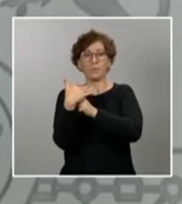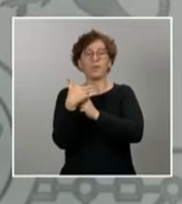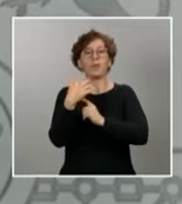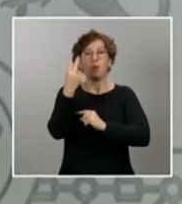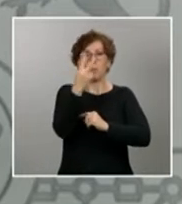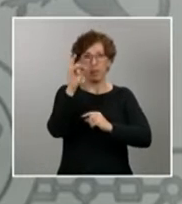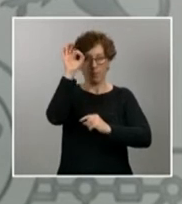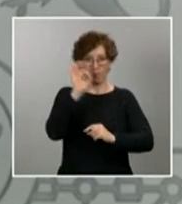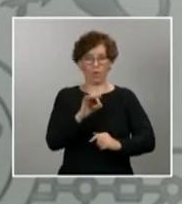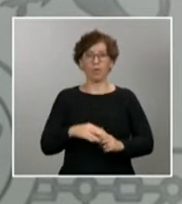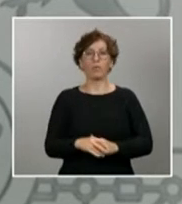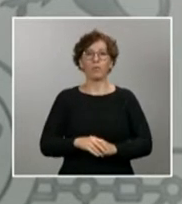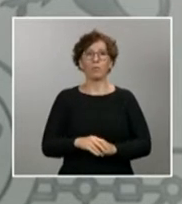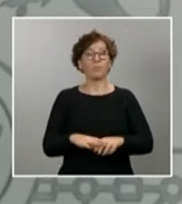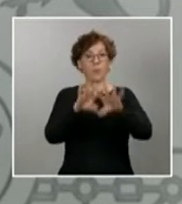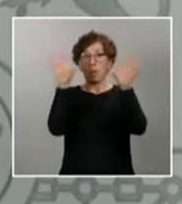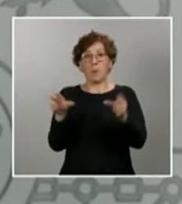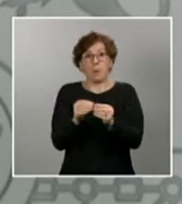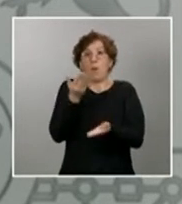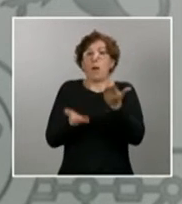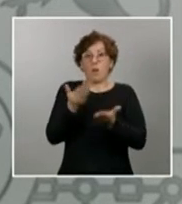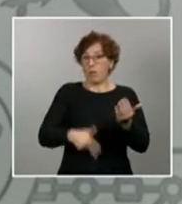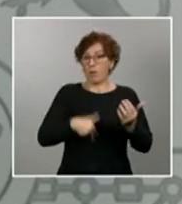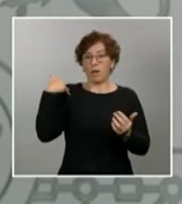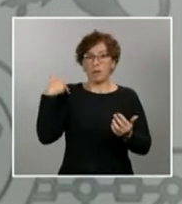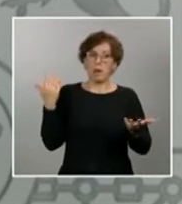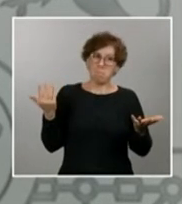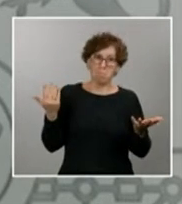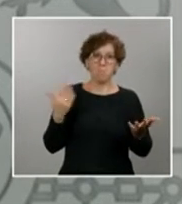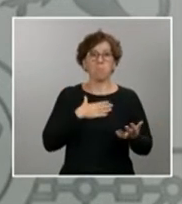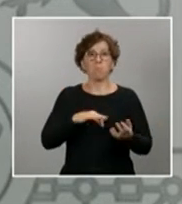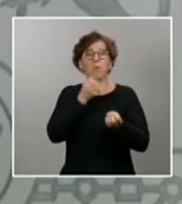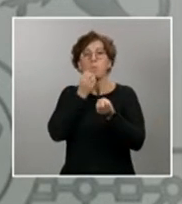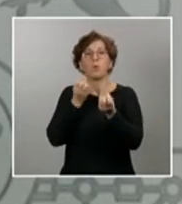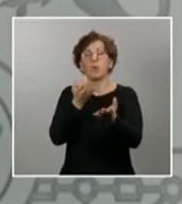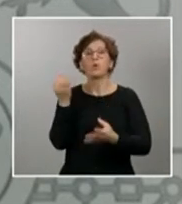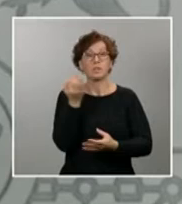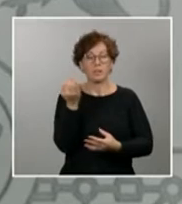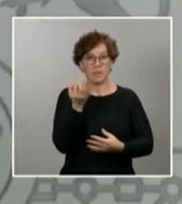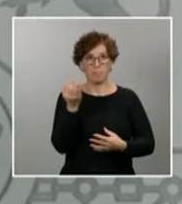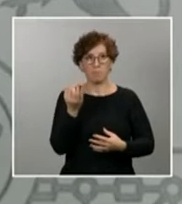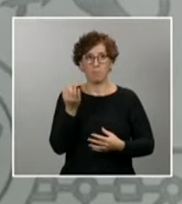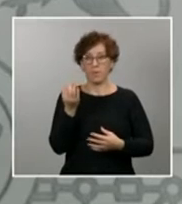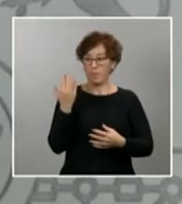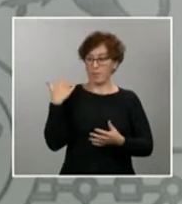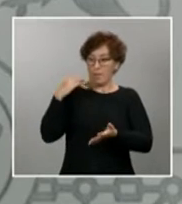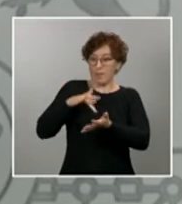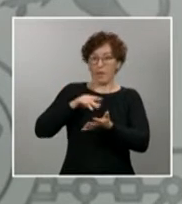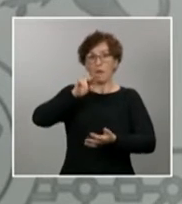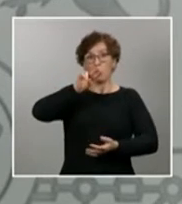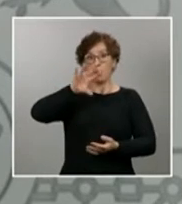una valoración general, podríamos hacer es que desde el día 25 de